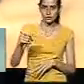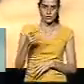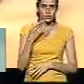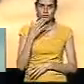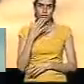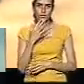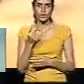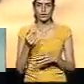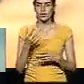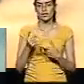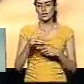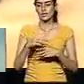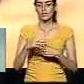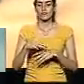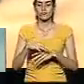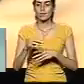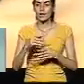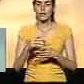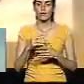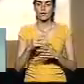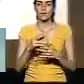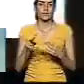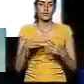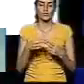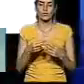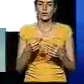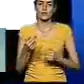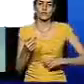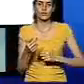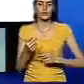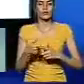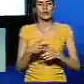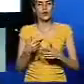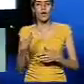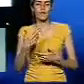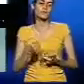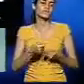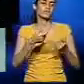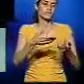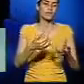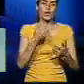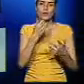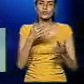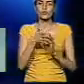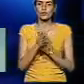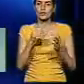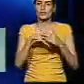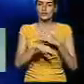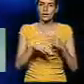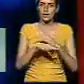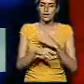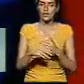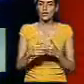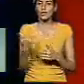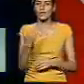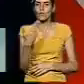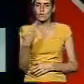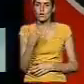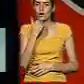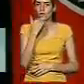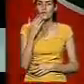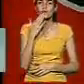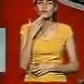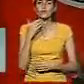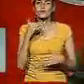se desincorporan de los cuerpos de policía, sus armas son entregadas. Ahora, hay un elemento importante que es el reciclaje de las armas de fuego. El reciclaje de las